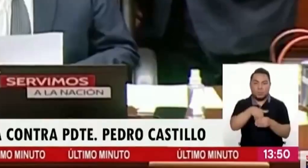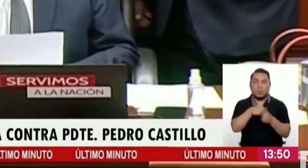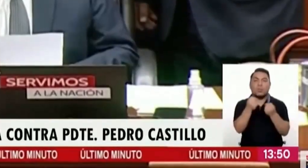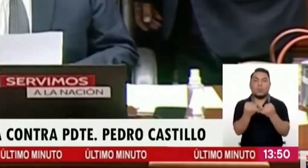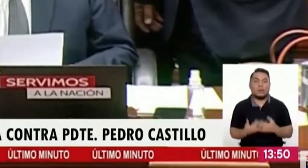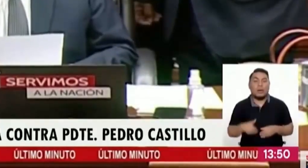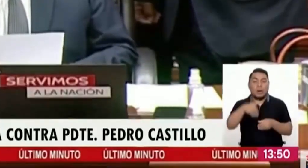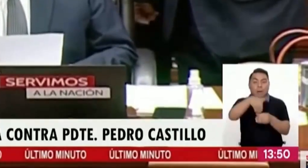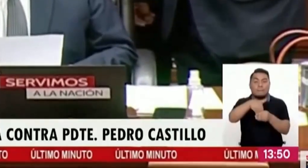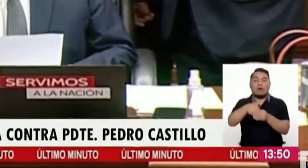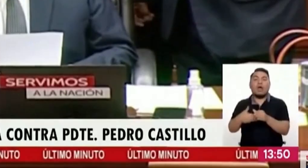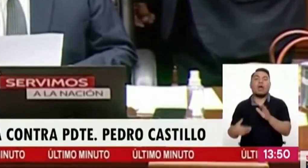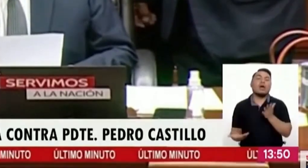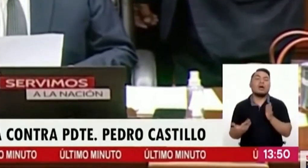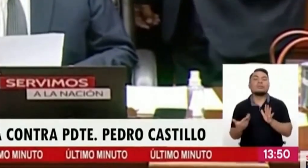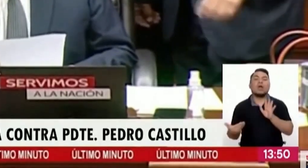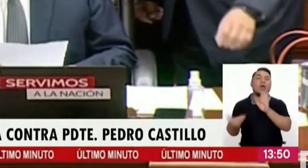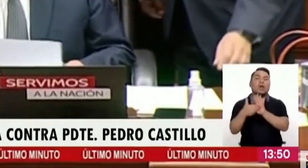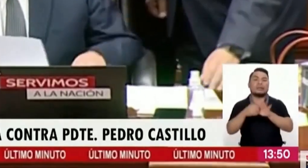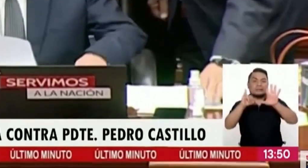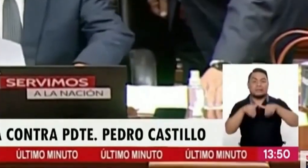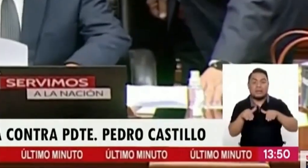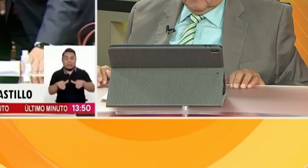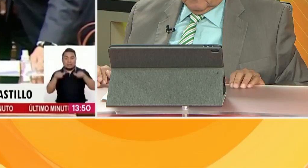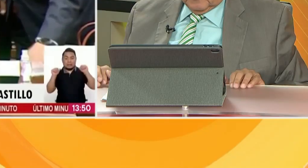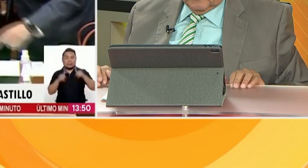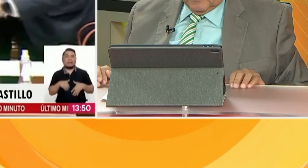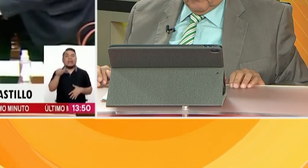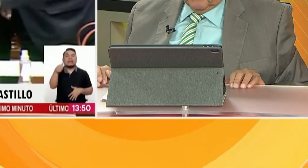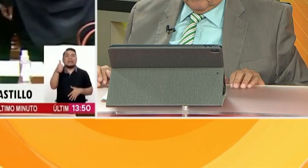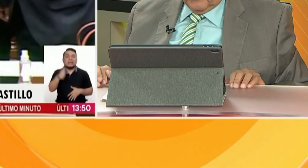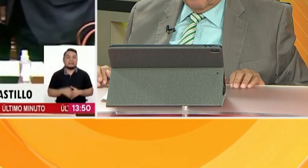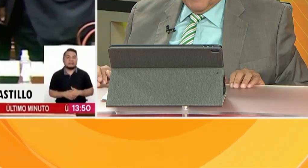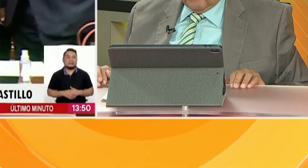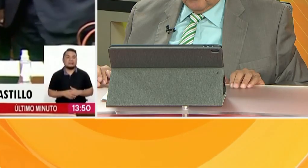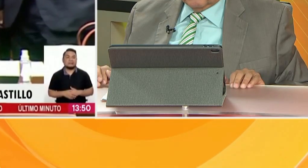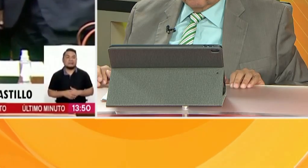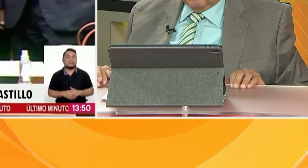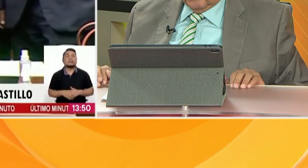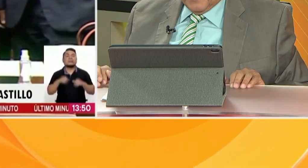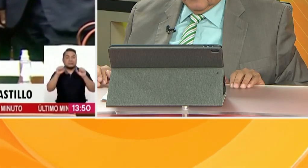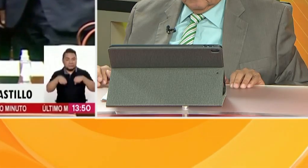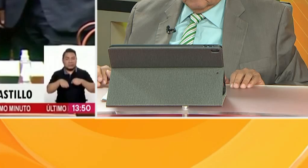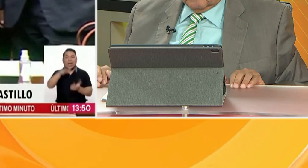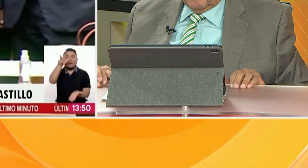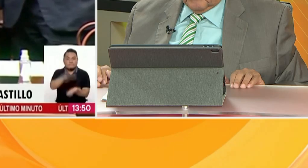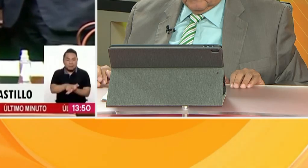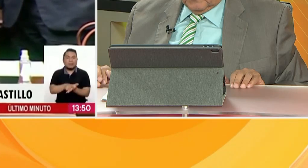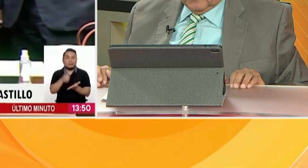la crisis está encausando de manera pacífica y de acuerdo con el marco constitucional